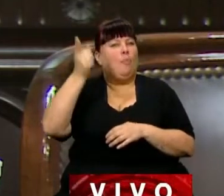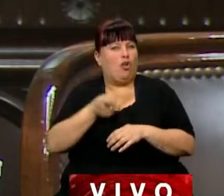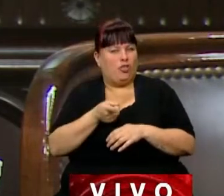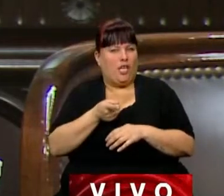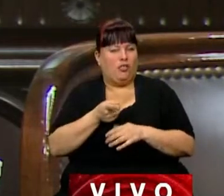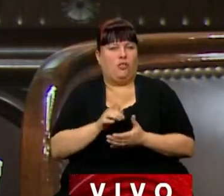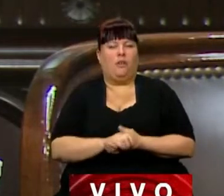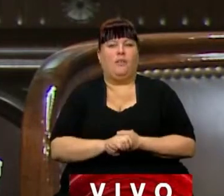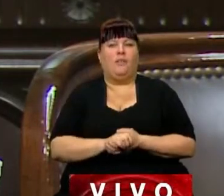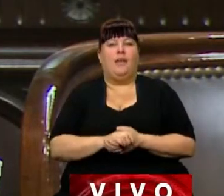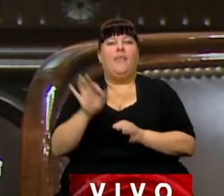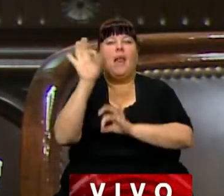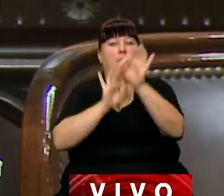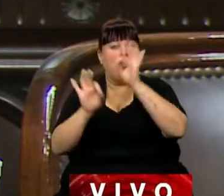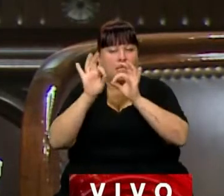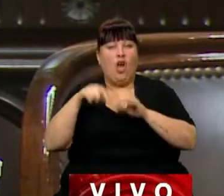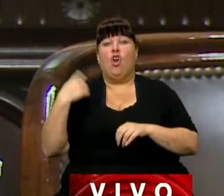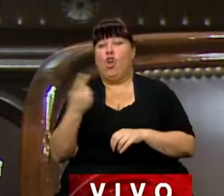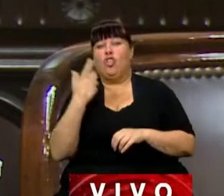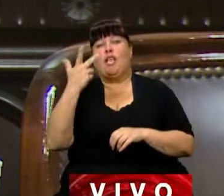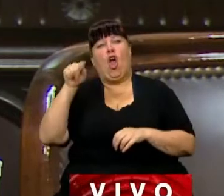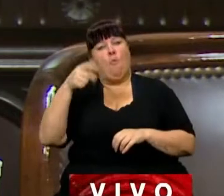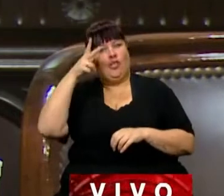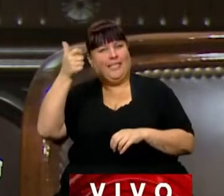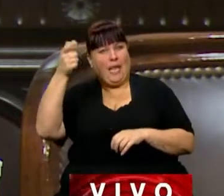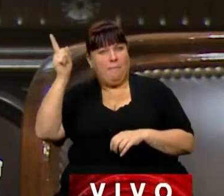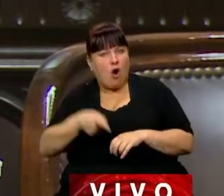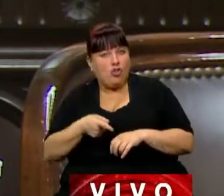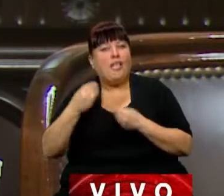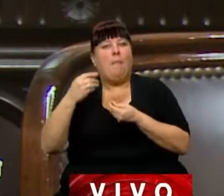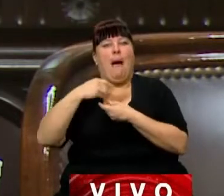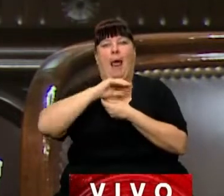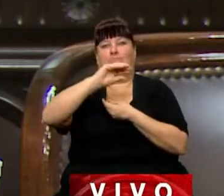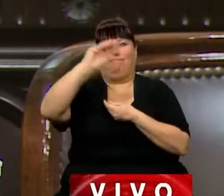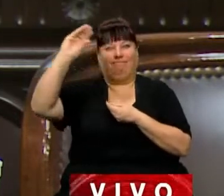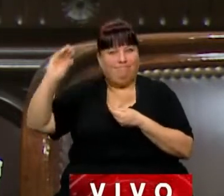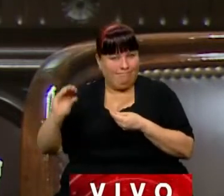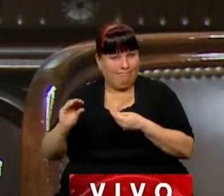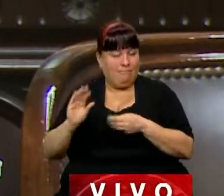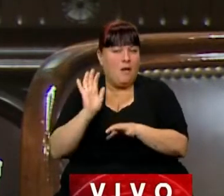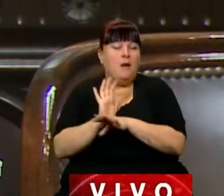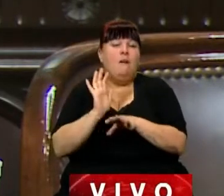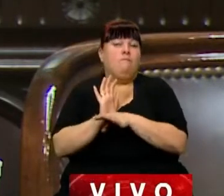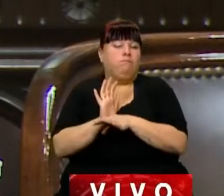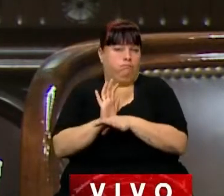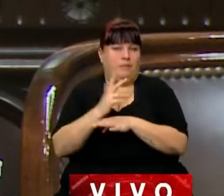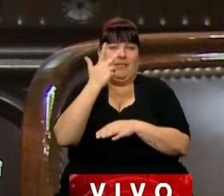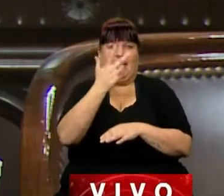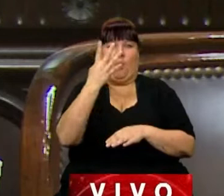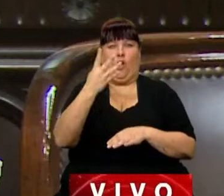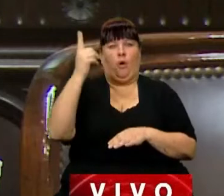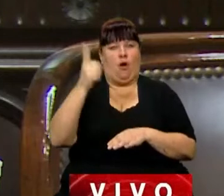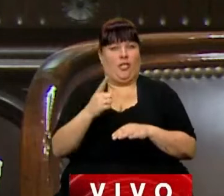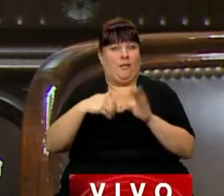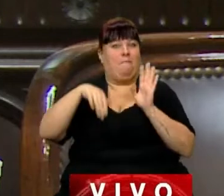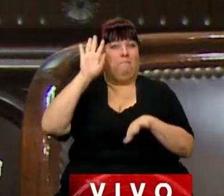5,18% de la alícuota y nosotros el 3,86% de la distribución de coparticipación. Eso implica un